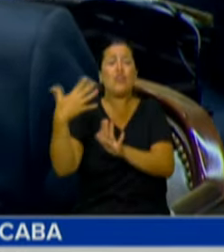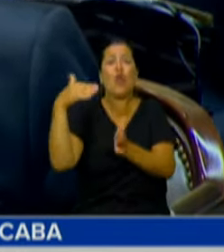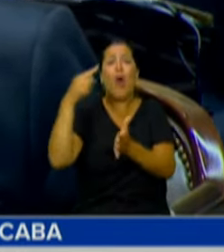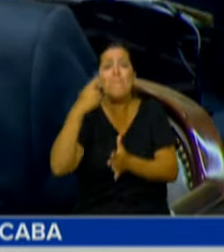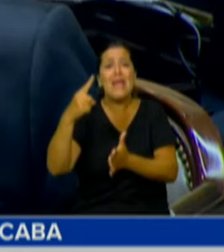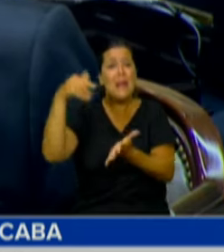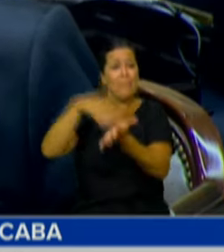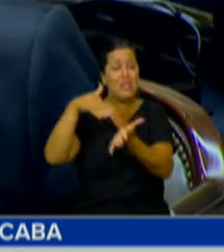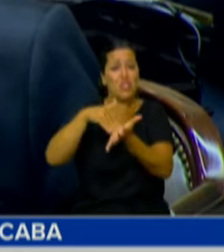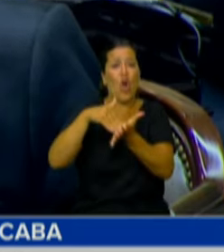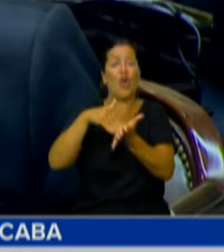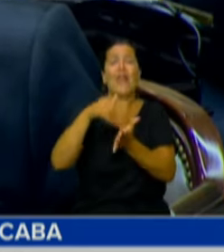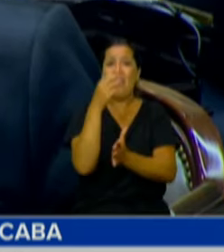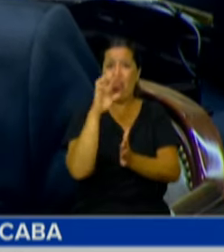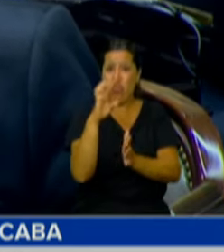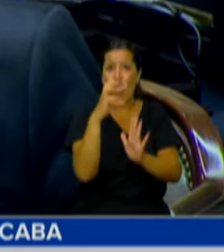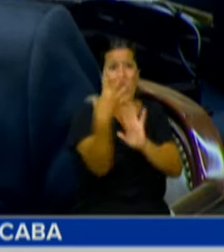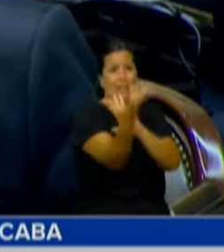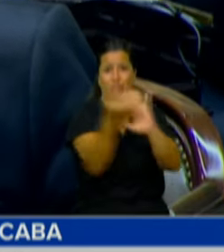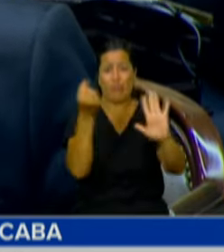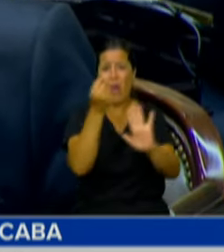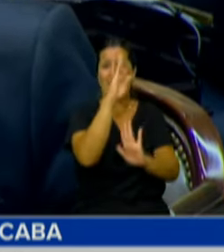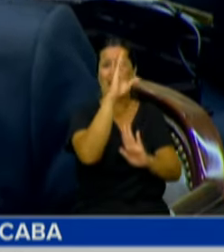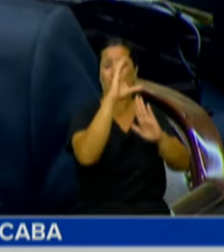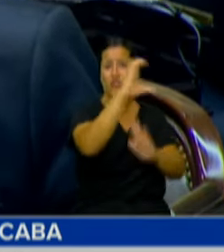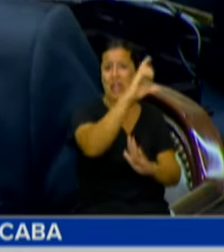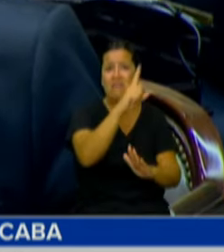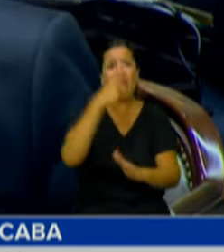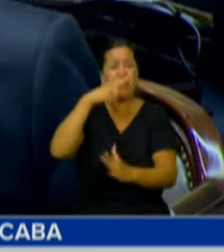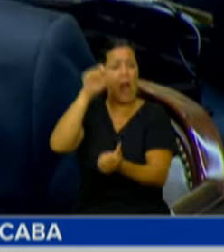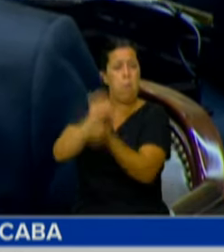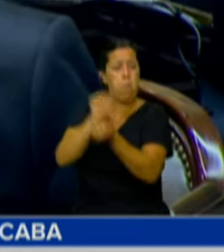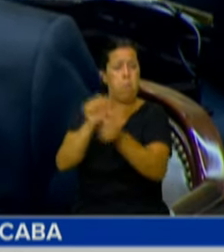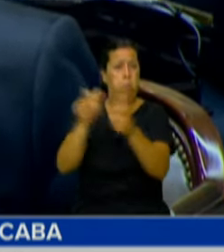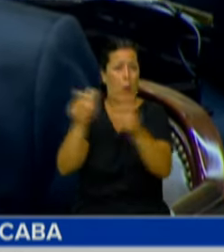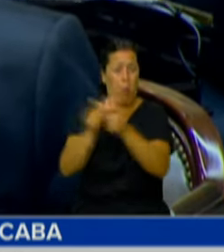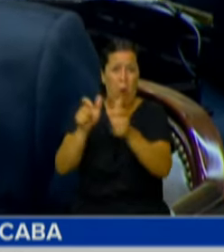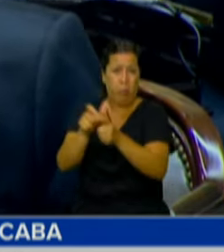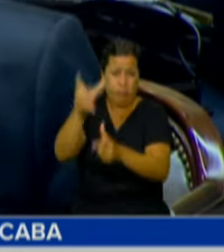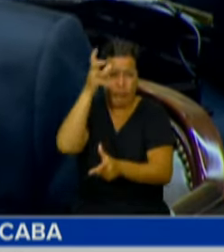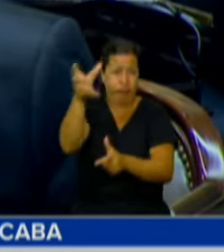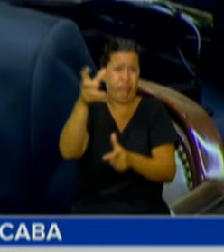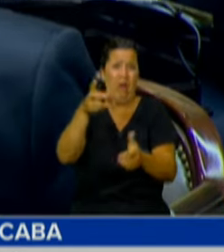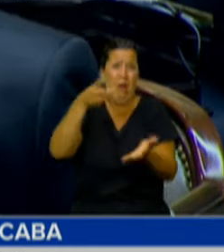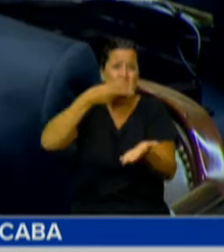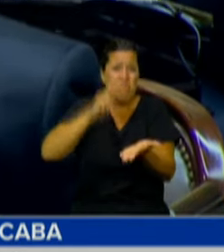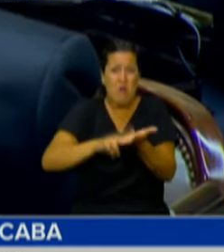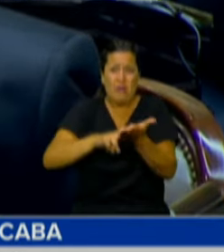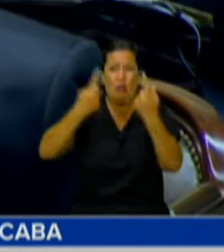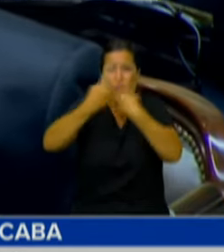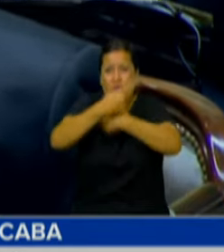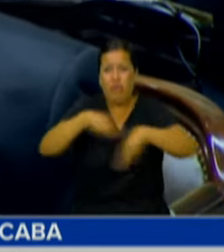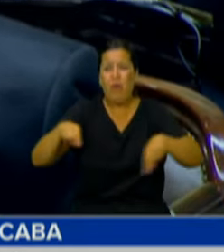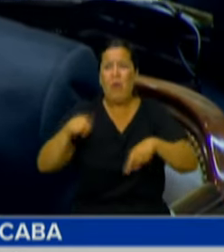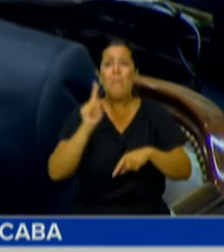muchas qué le llamó la atención Ricardo de lo último que ha quedado de